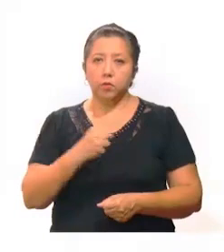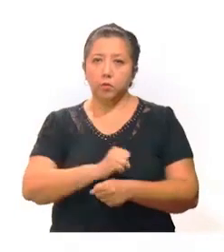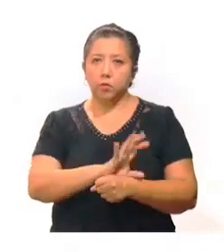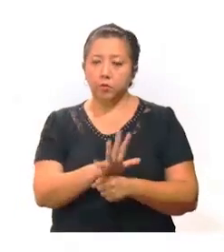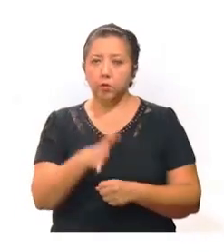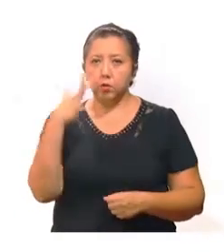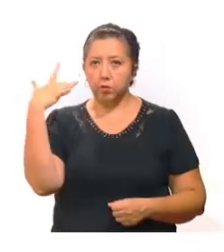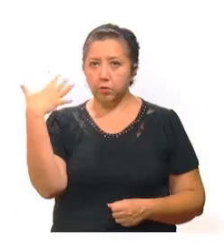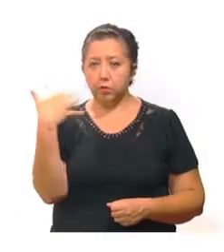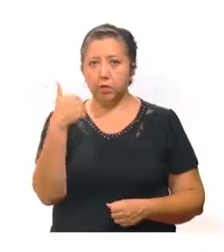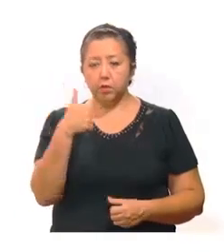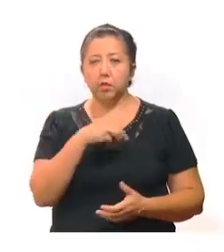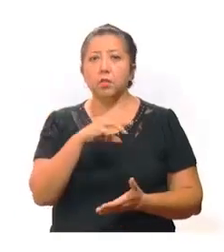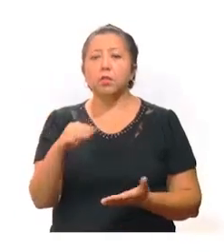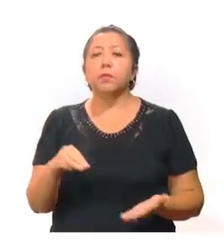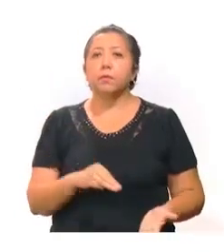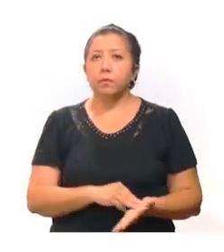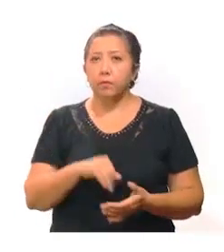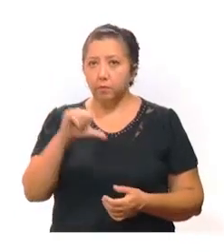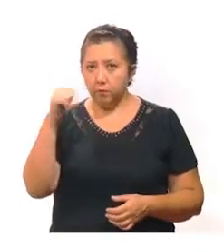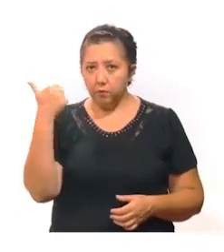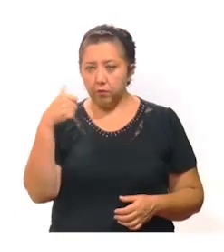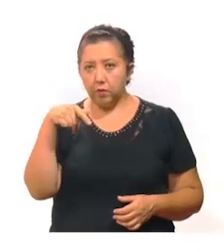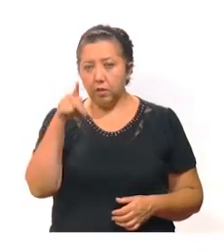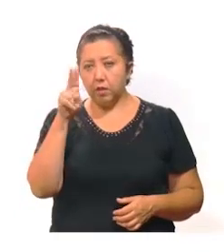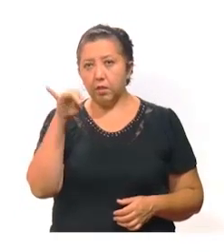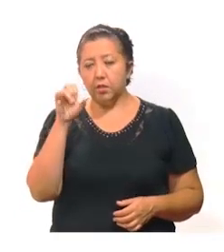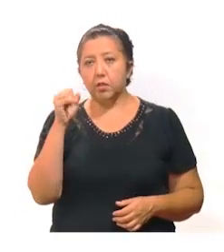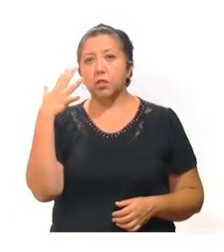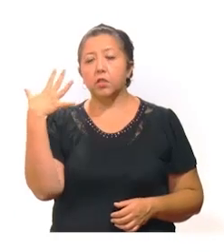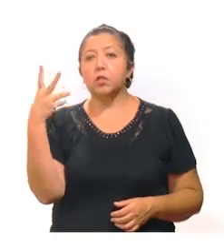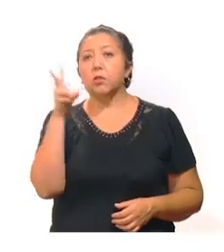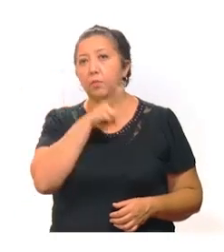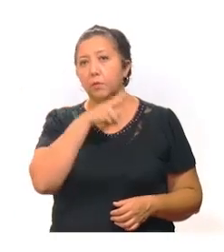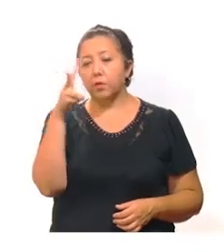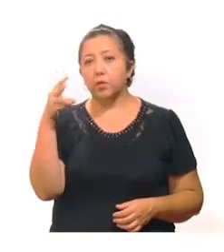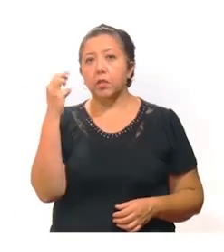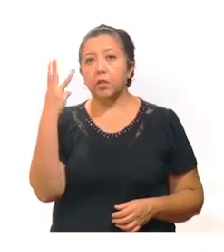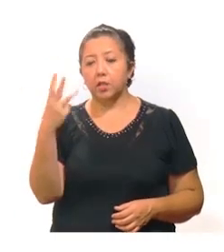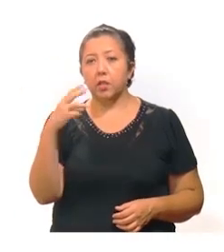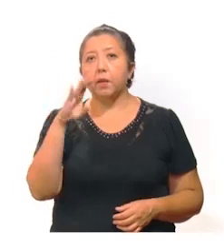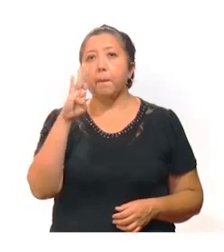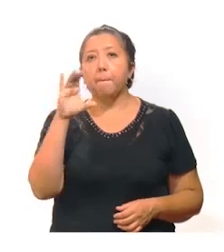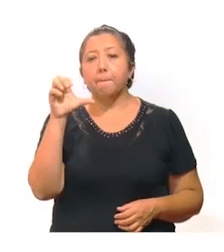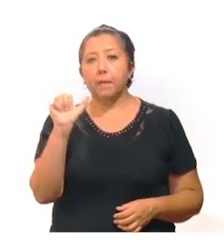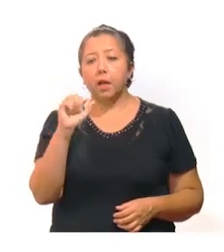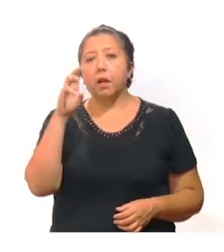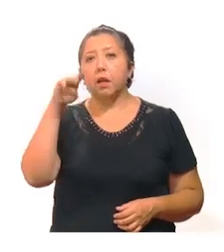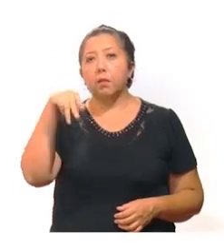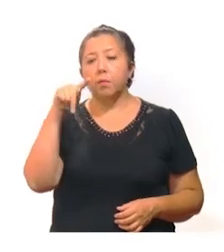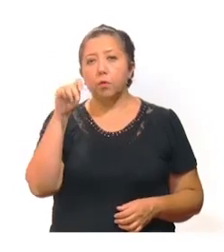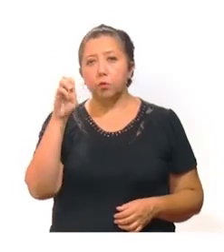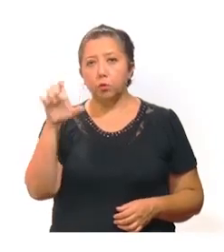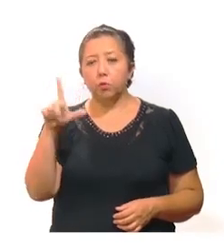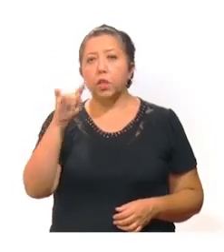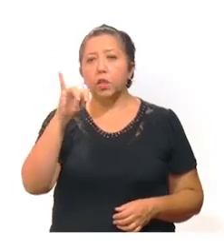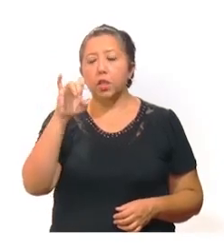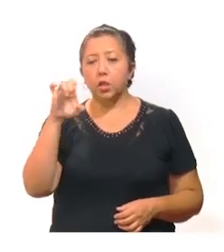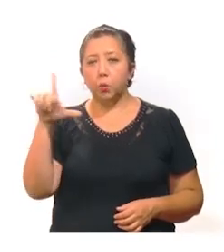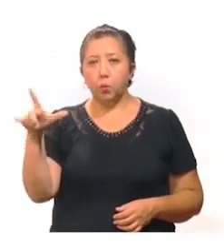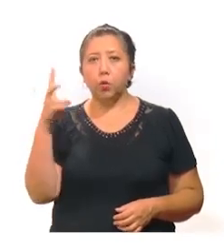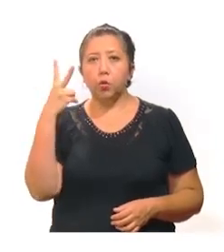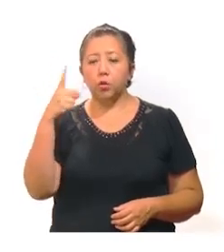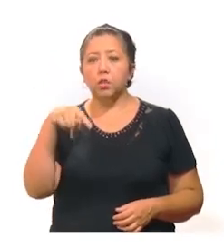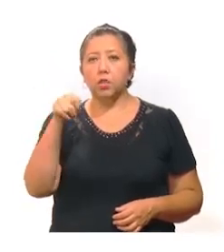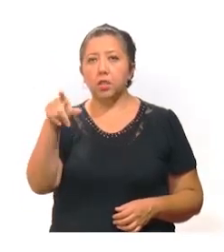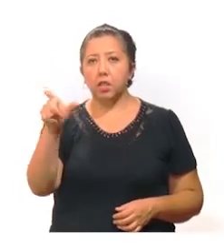coronavirus, 56 en Mérida, 11 en Canacín, 5 en Valladolid, 3 en Baca, en Motul y en Ticul, 2